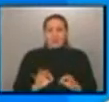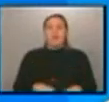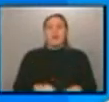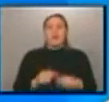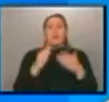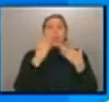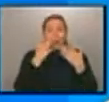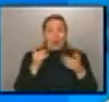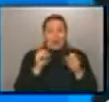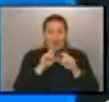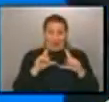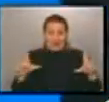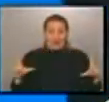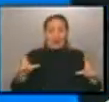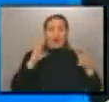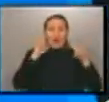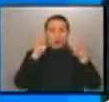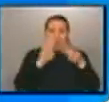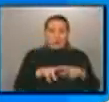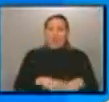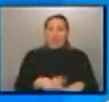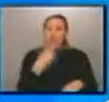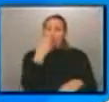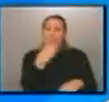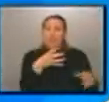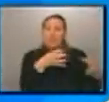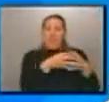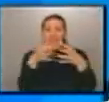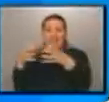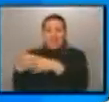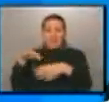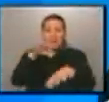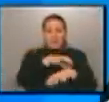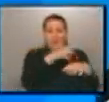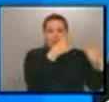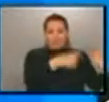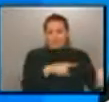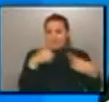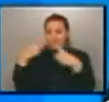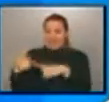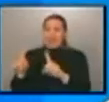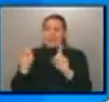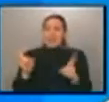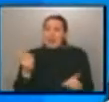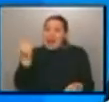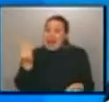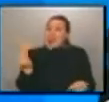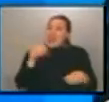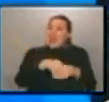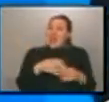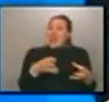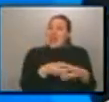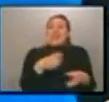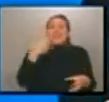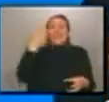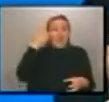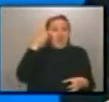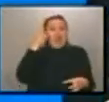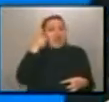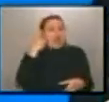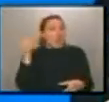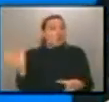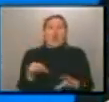muestreo de imágenes, lo revisaron dos equipos médicos diferentes, incluyendo también psicólogos y psiquiatras, todos